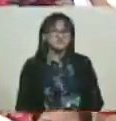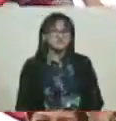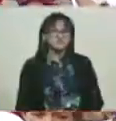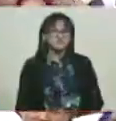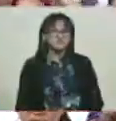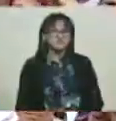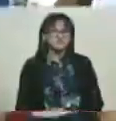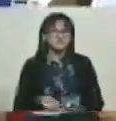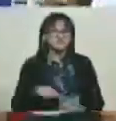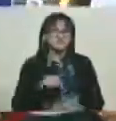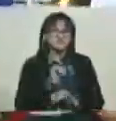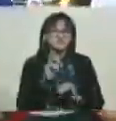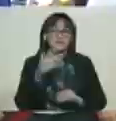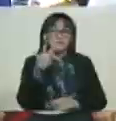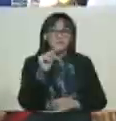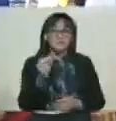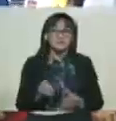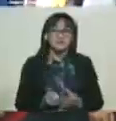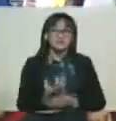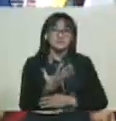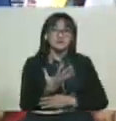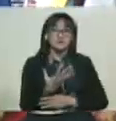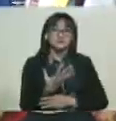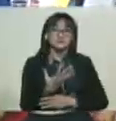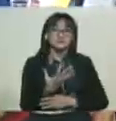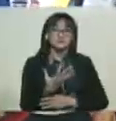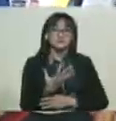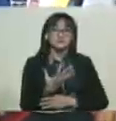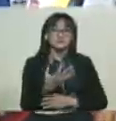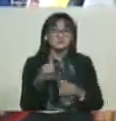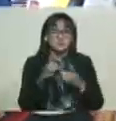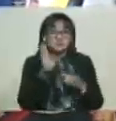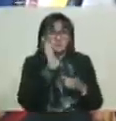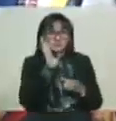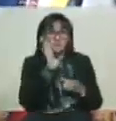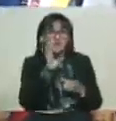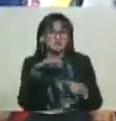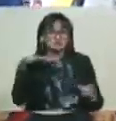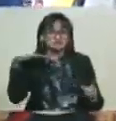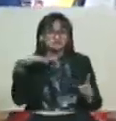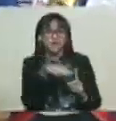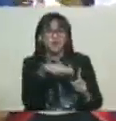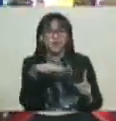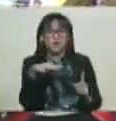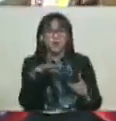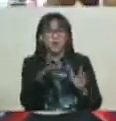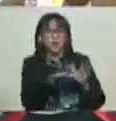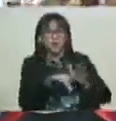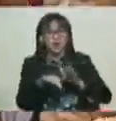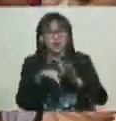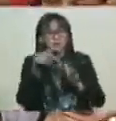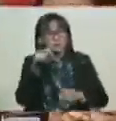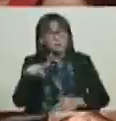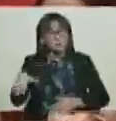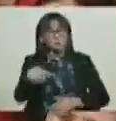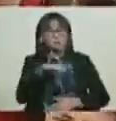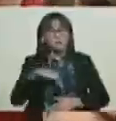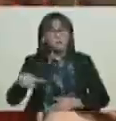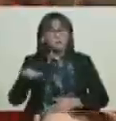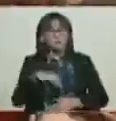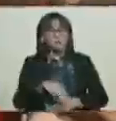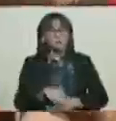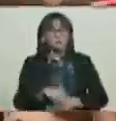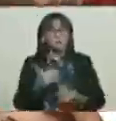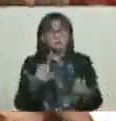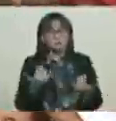y después del 20 de mayo vamos por las bandas criminales que roban en el pueblo ya